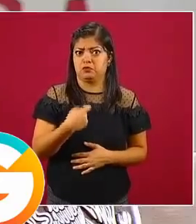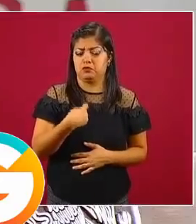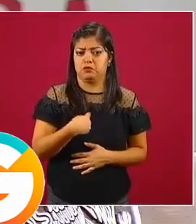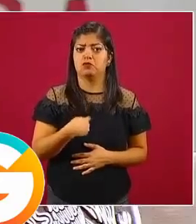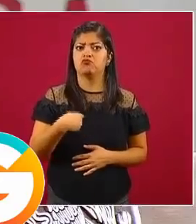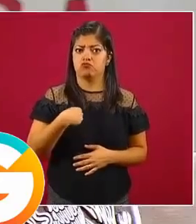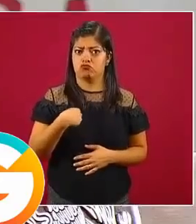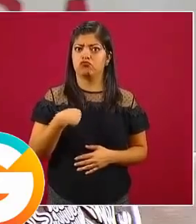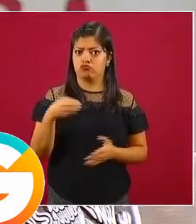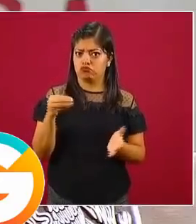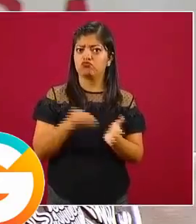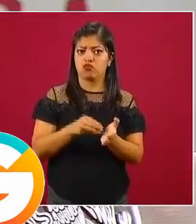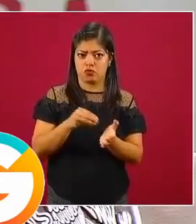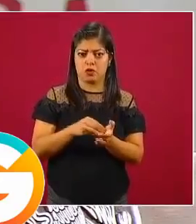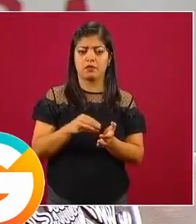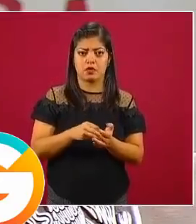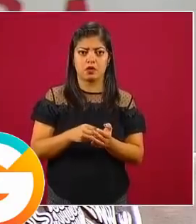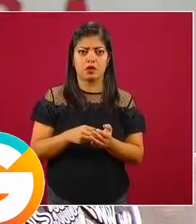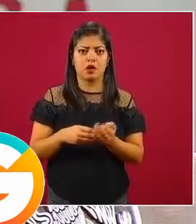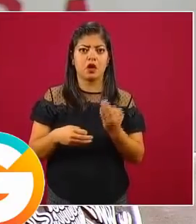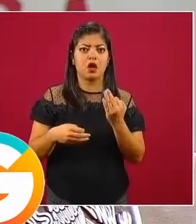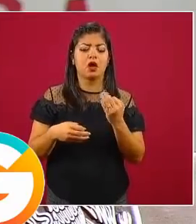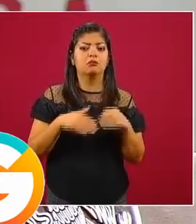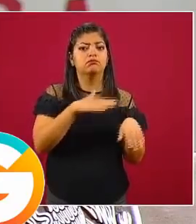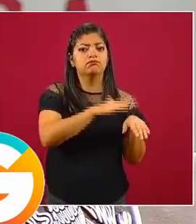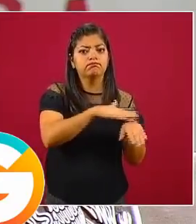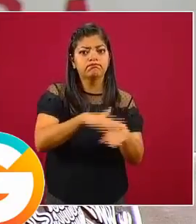llamando a todos a portarnos bien,